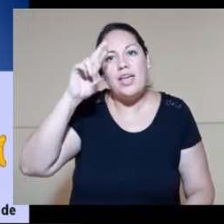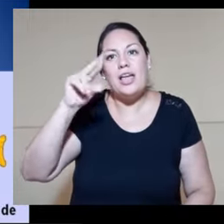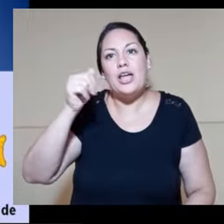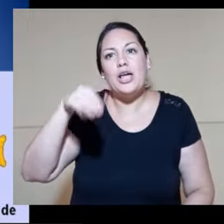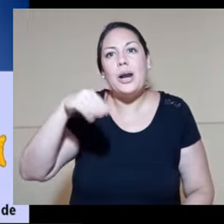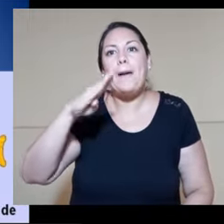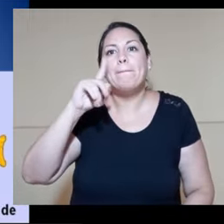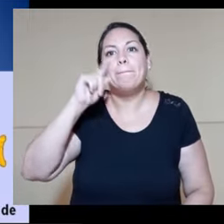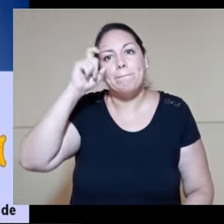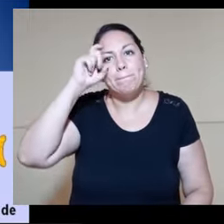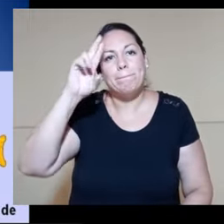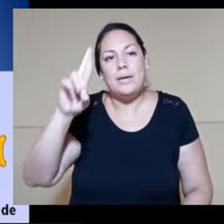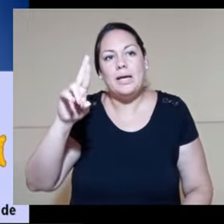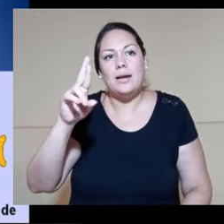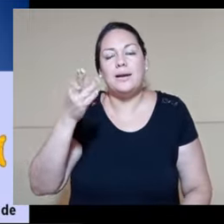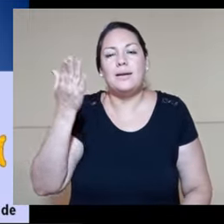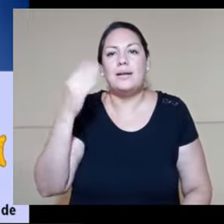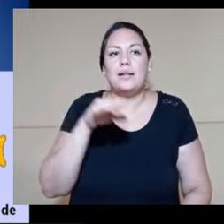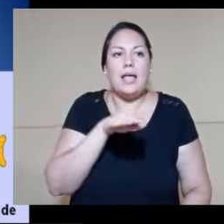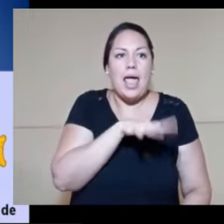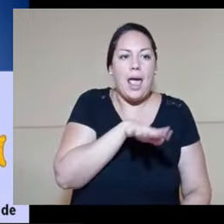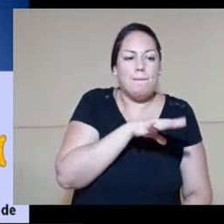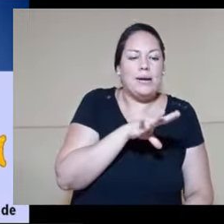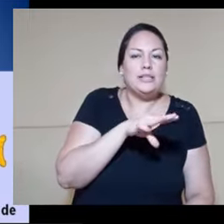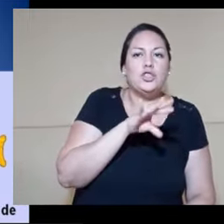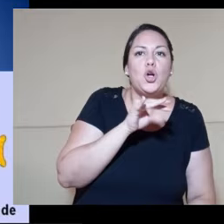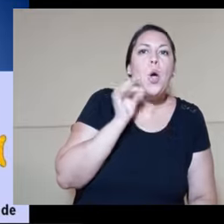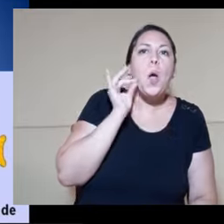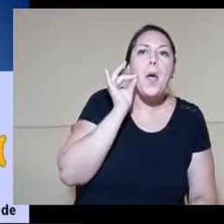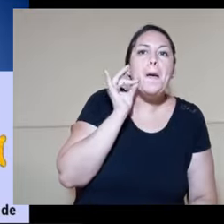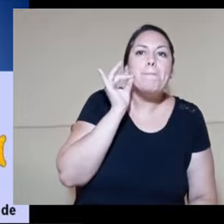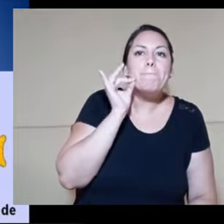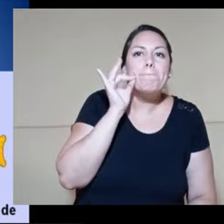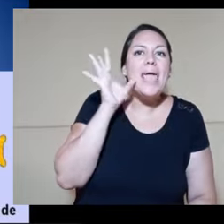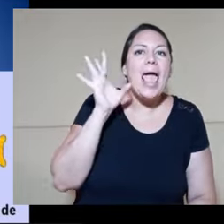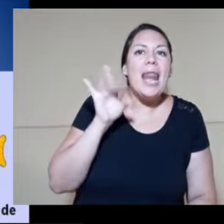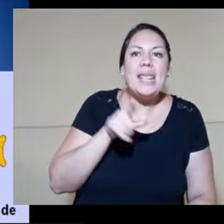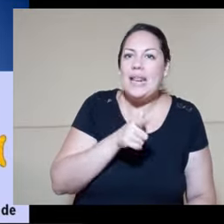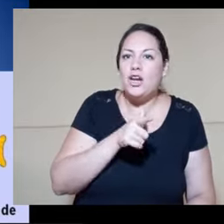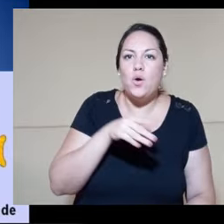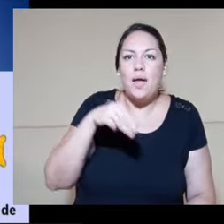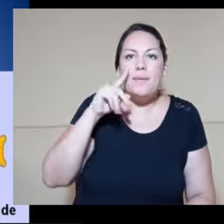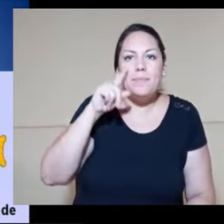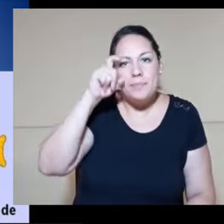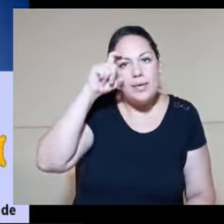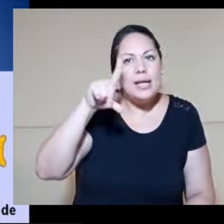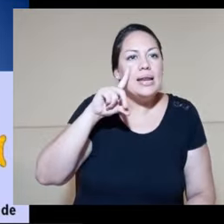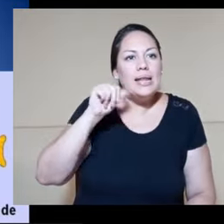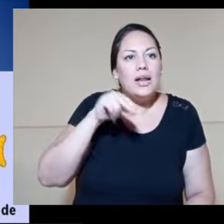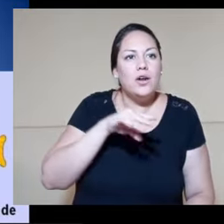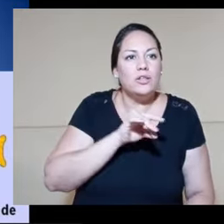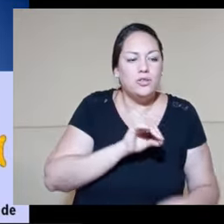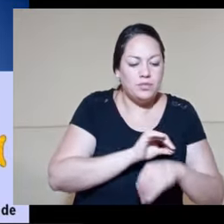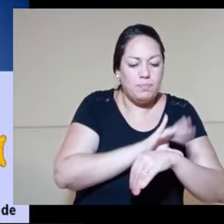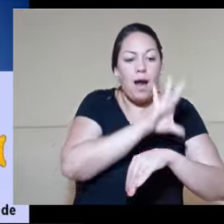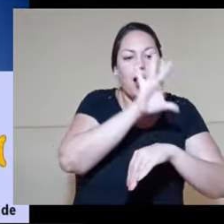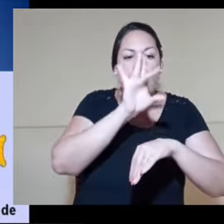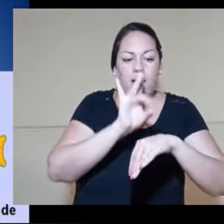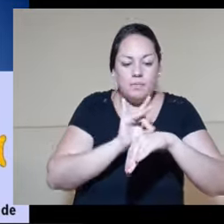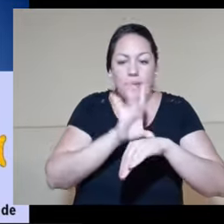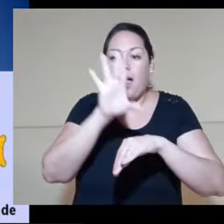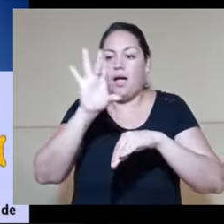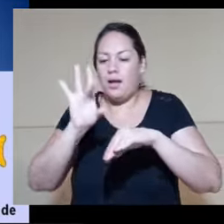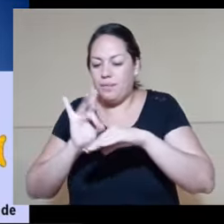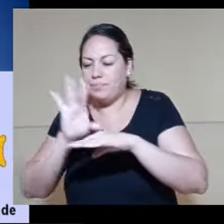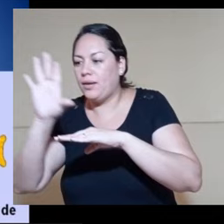Rambier. ¿Ah? Los nodos de Rambier eran estos espacios donde no había mielina, entonces como que el impulso tiende a